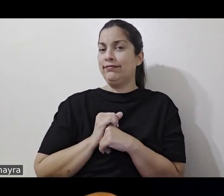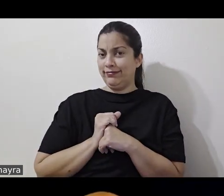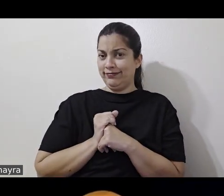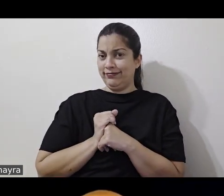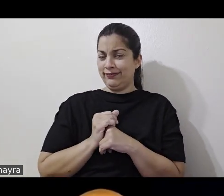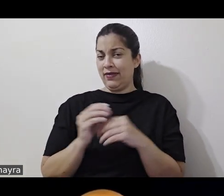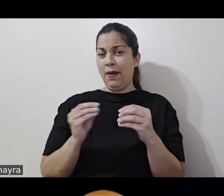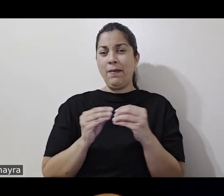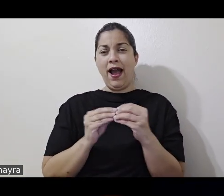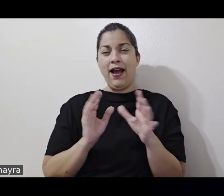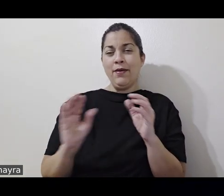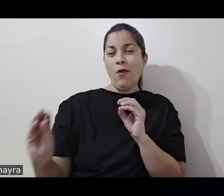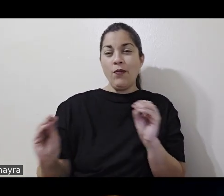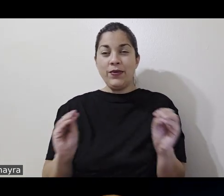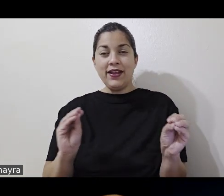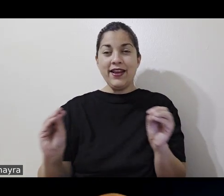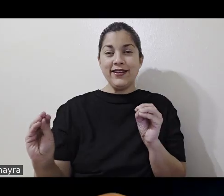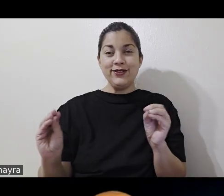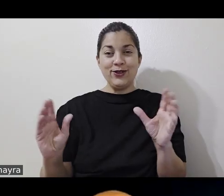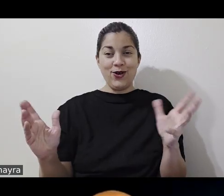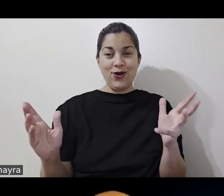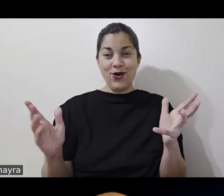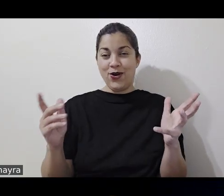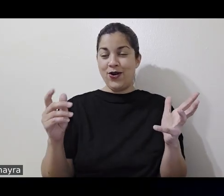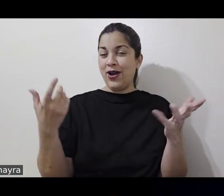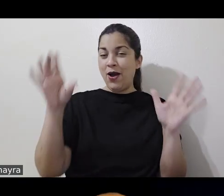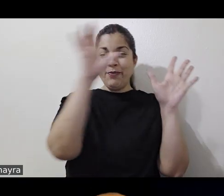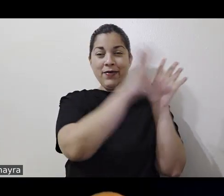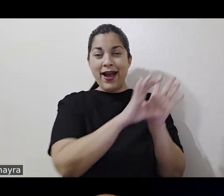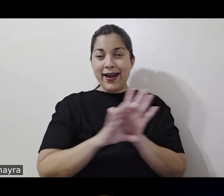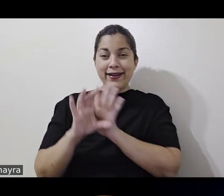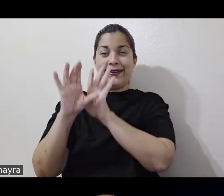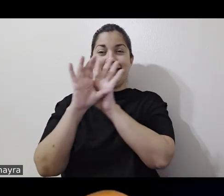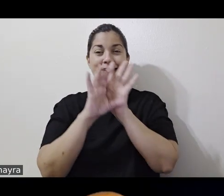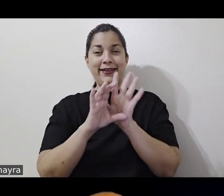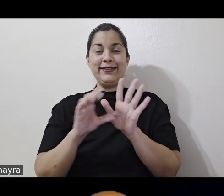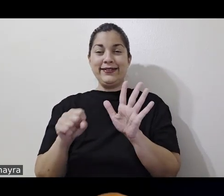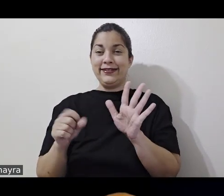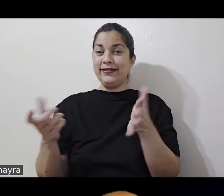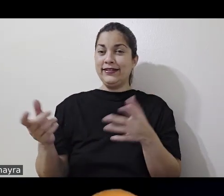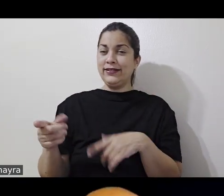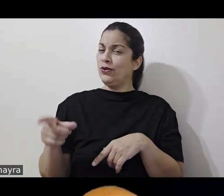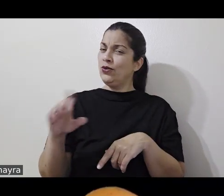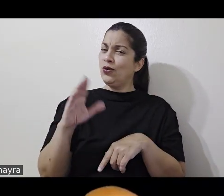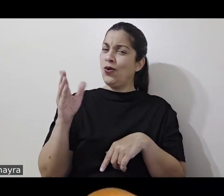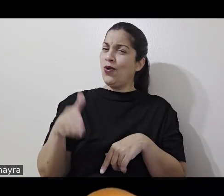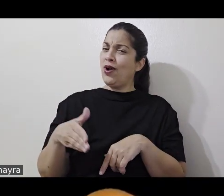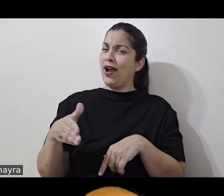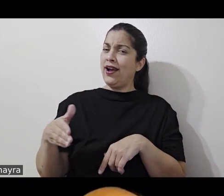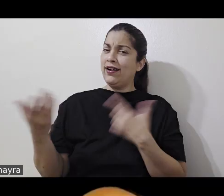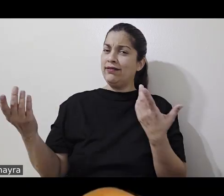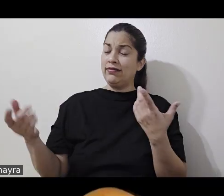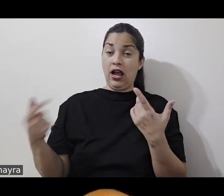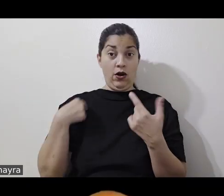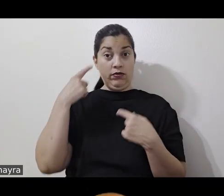en movimiento, más imágenes. Imágenes. Nunca en la vida,